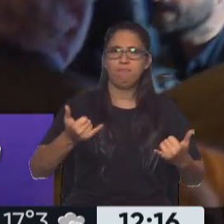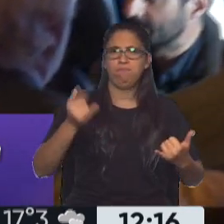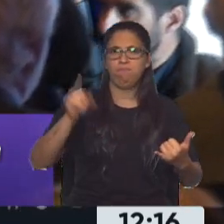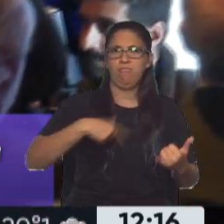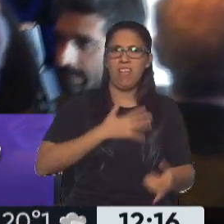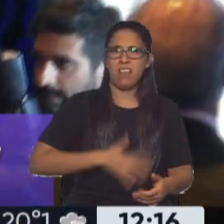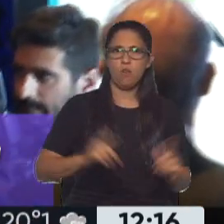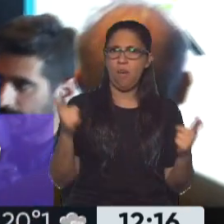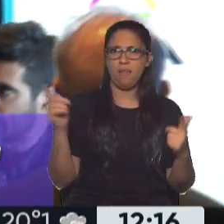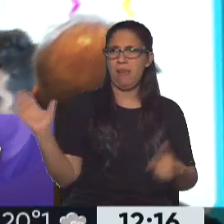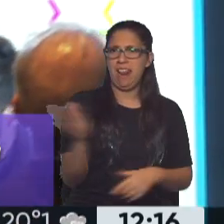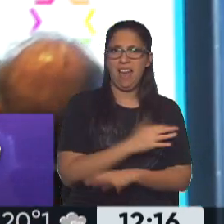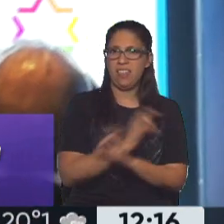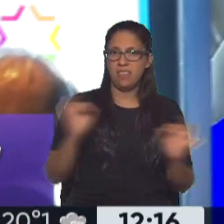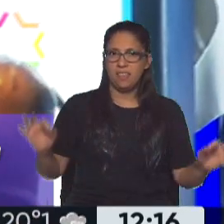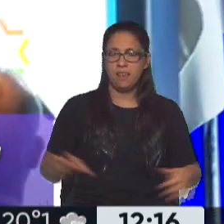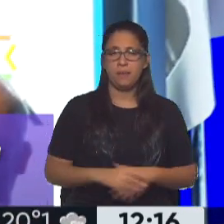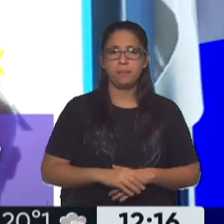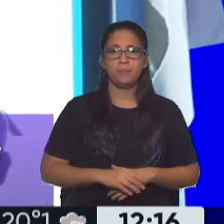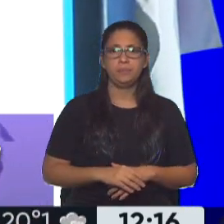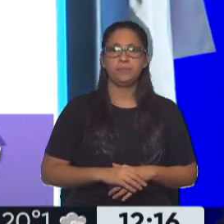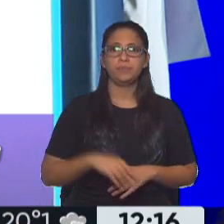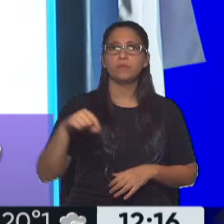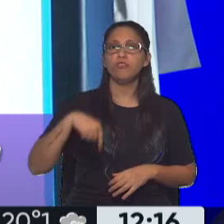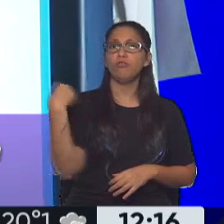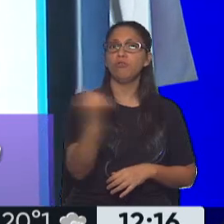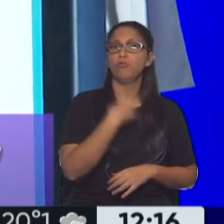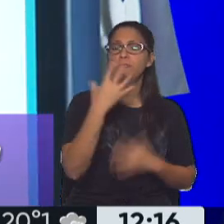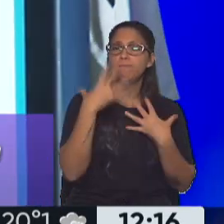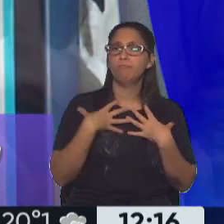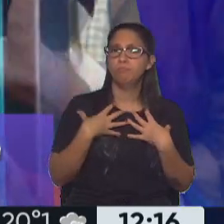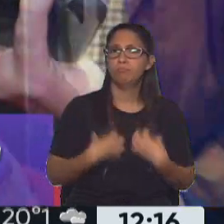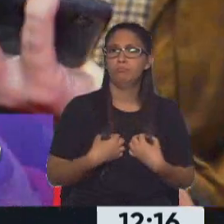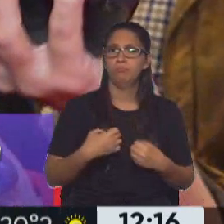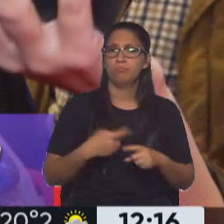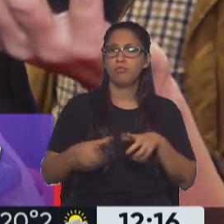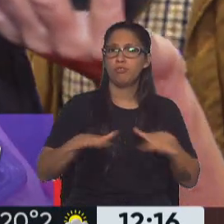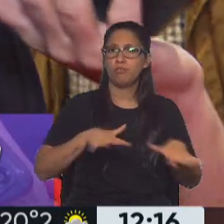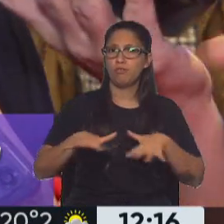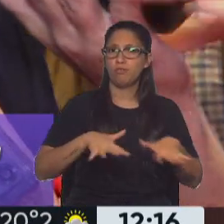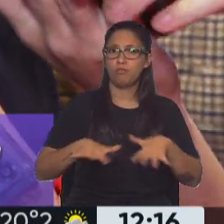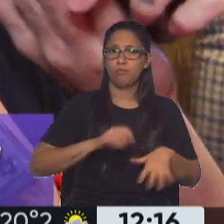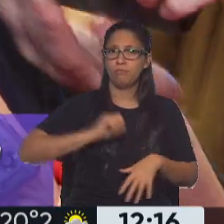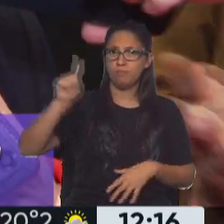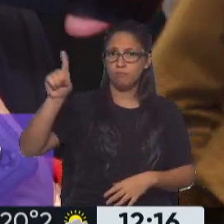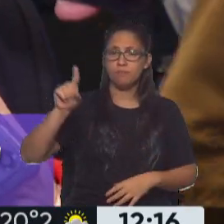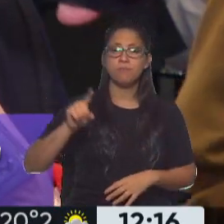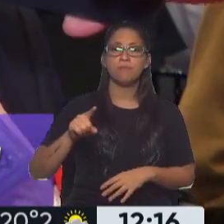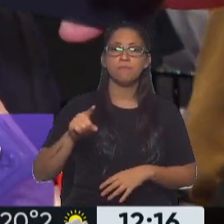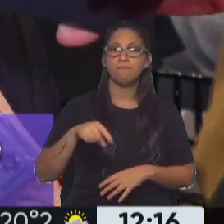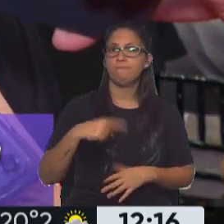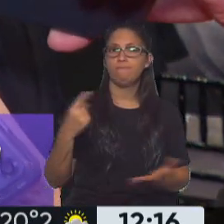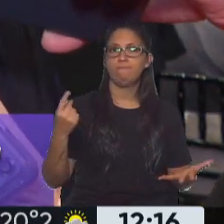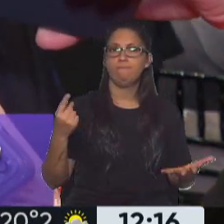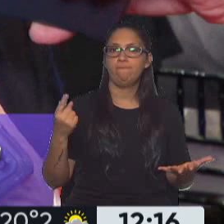estar tranquilo. Creo que hoy todos estamos llenos de tristeza por lo que está ocurriendo y claramente repudiar